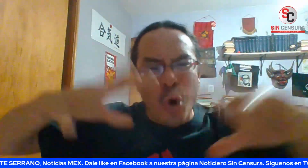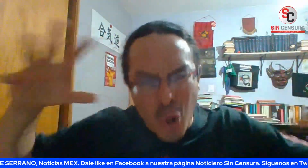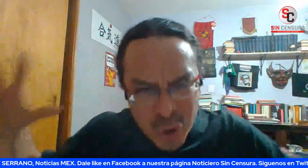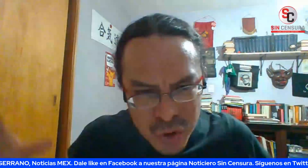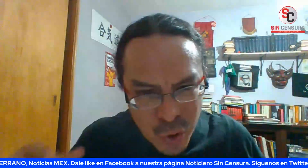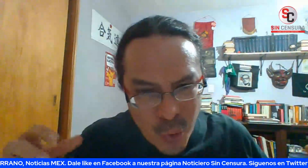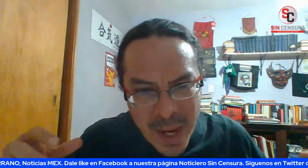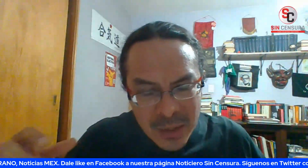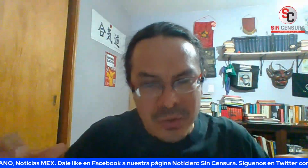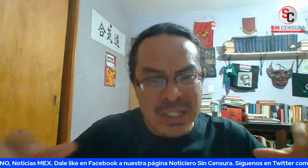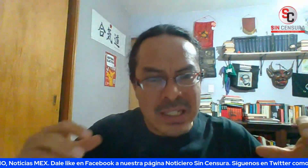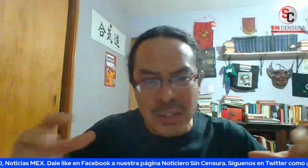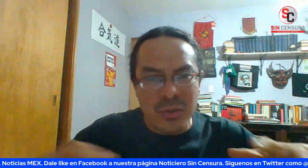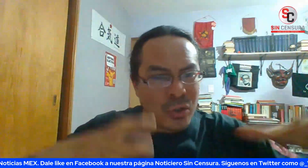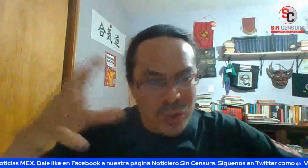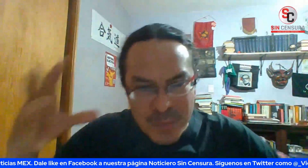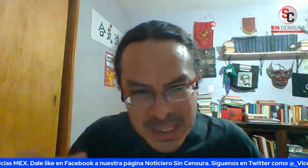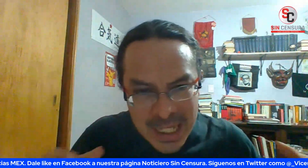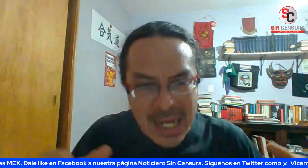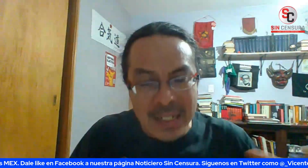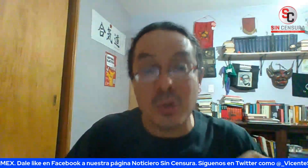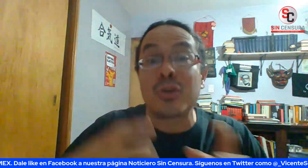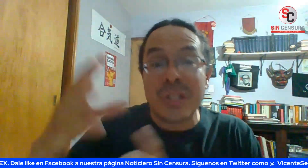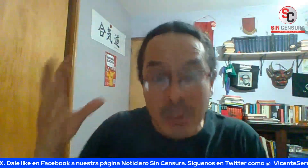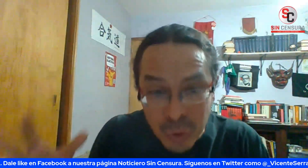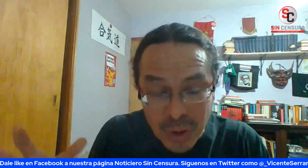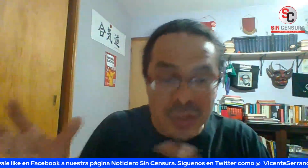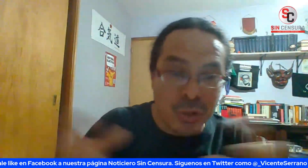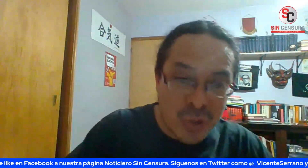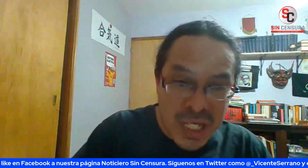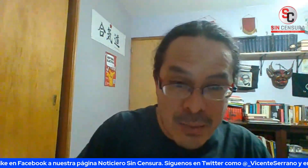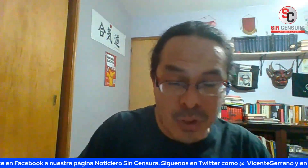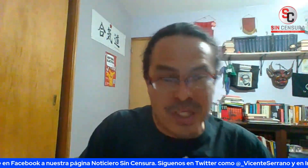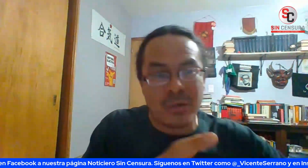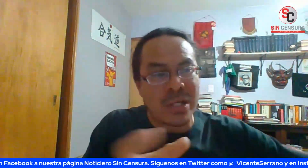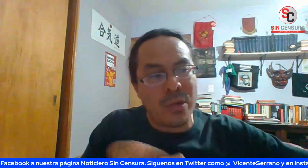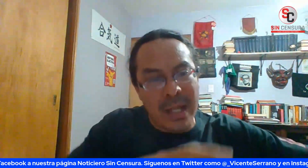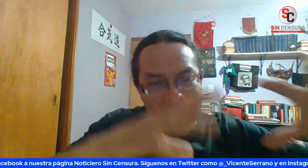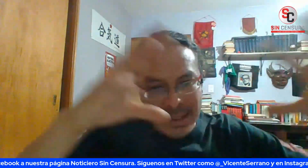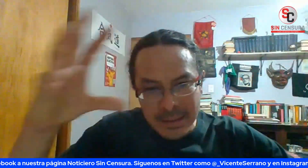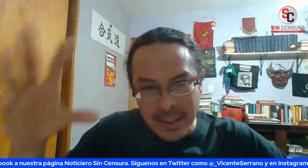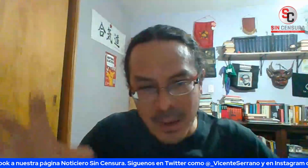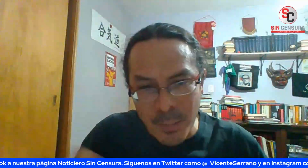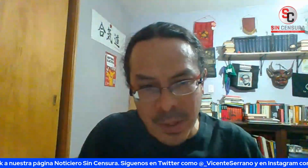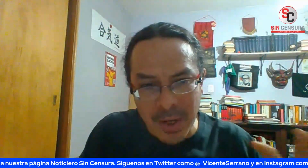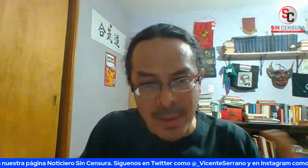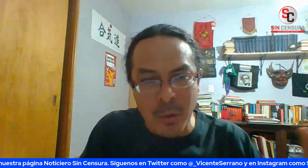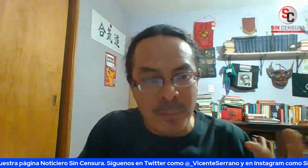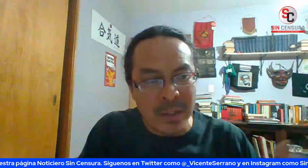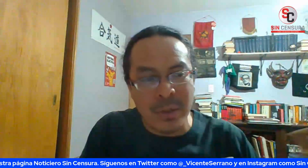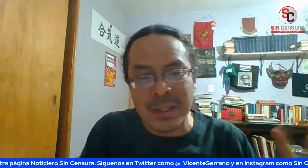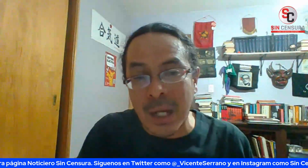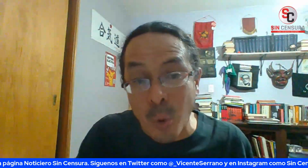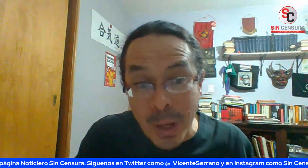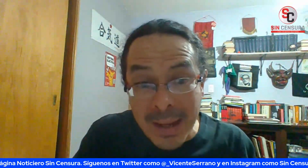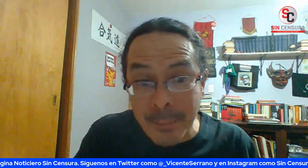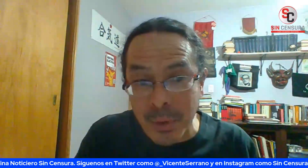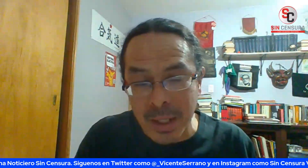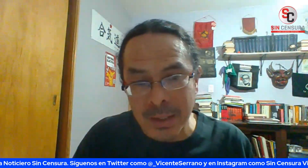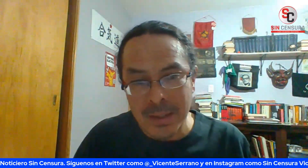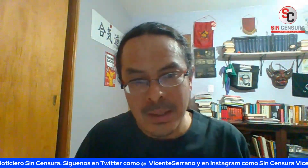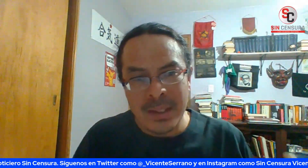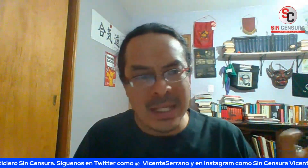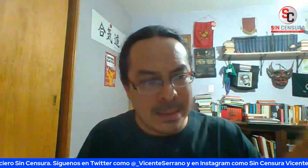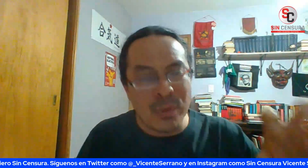necesitamos otros documentos distintos, otros materiales, otros autores, otros libros que nos ayuden a tener un panorama completo de tal o cual